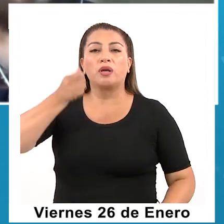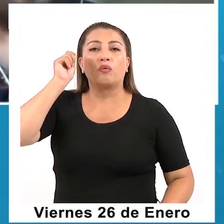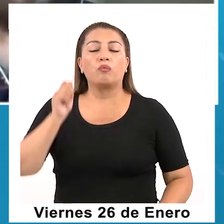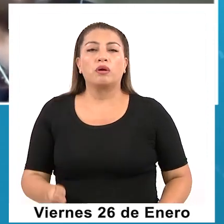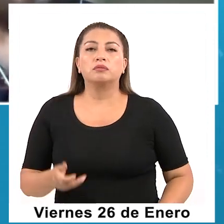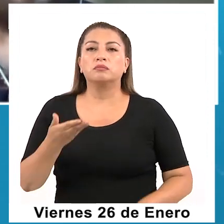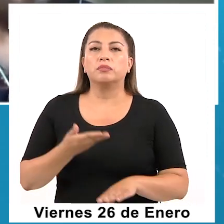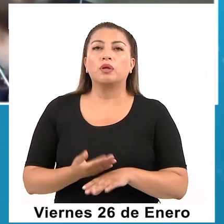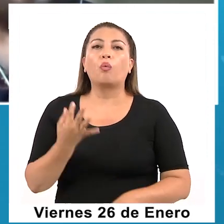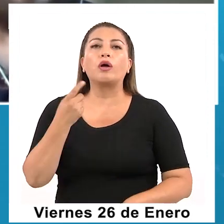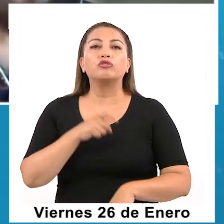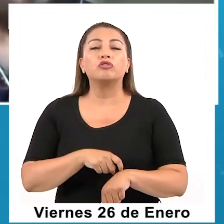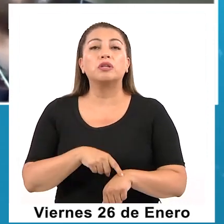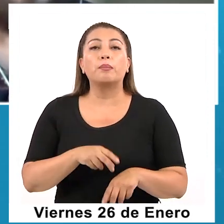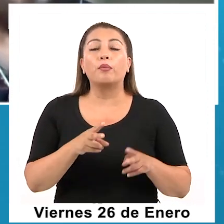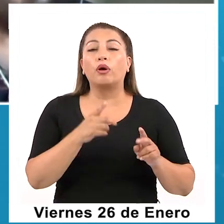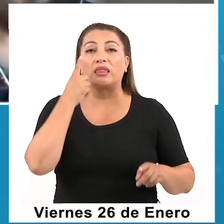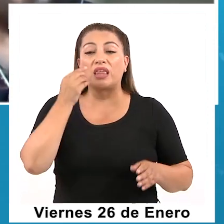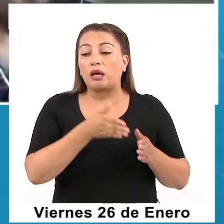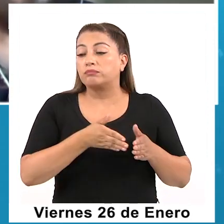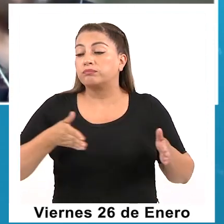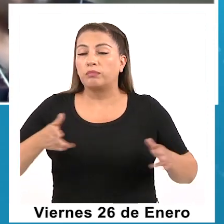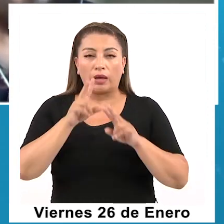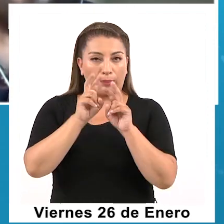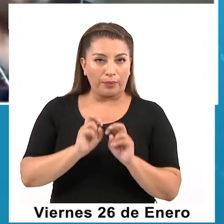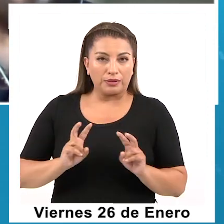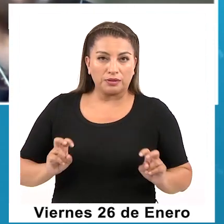finalmente por cuánto tiempo va a ser la investigación,